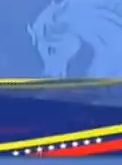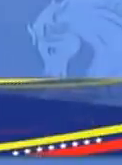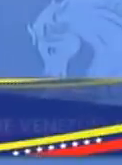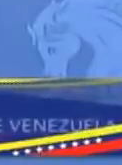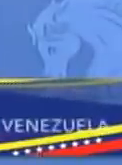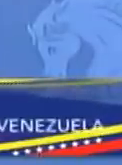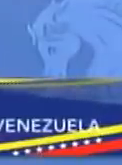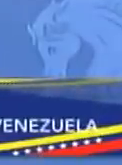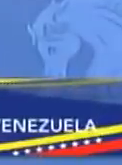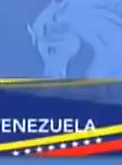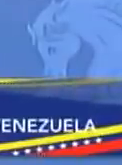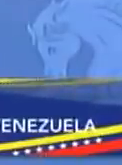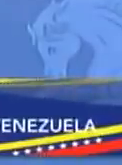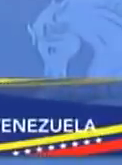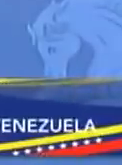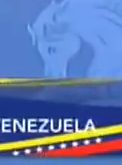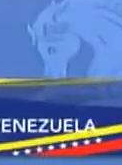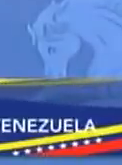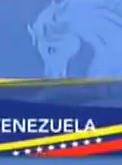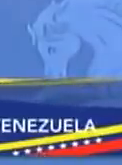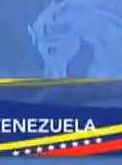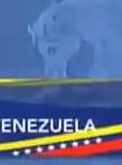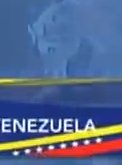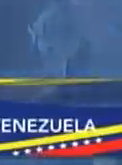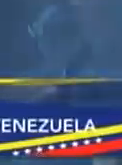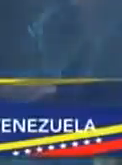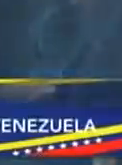compañeros y colegas de nuestro